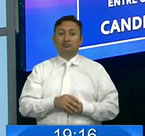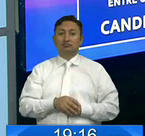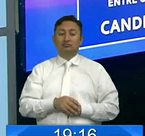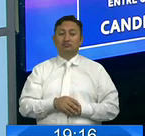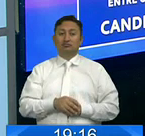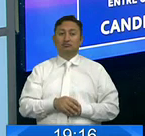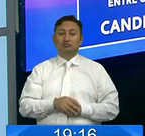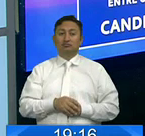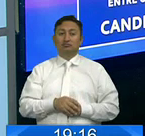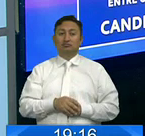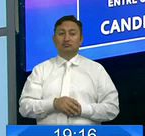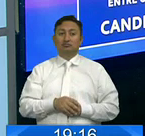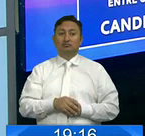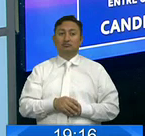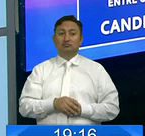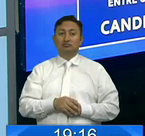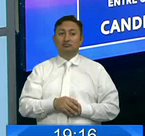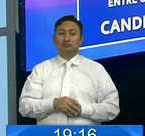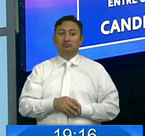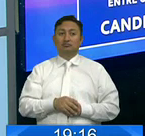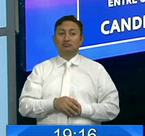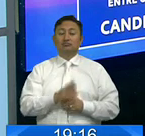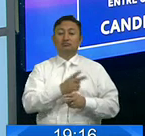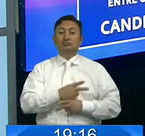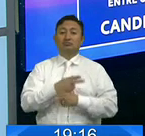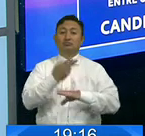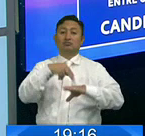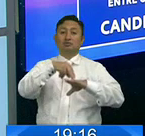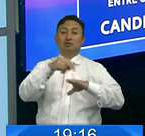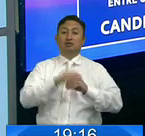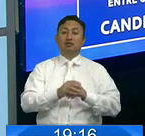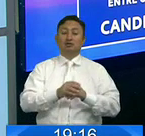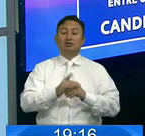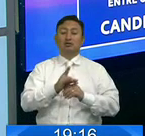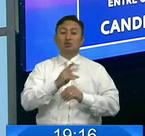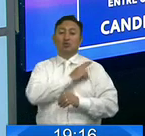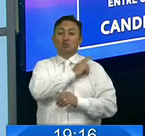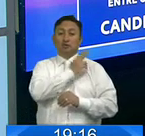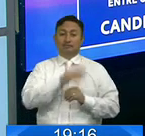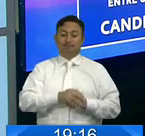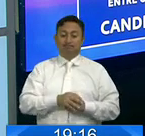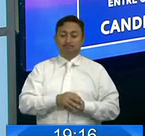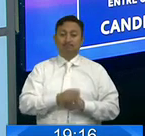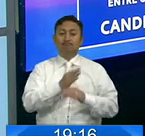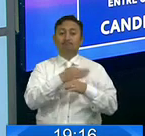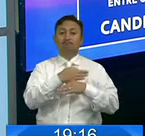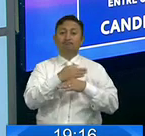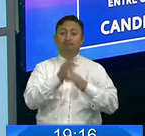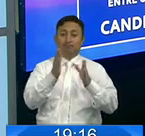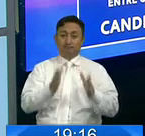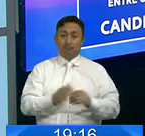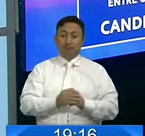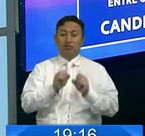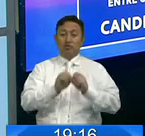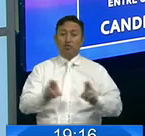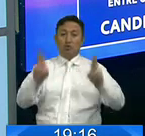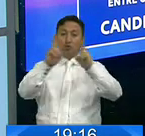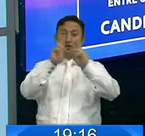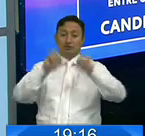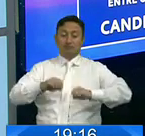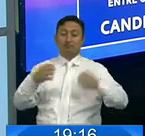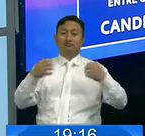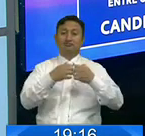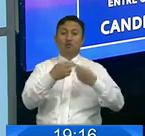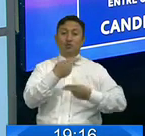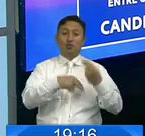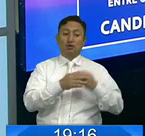Consejo Nacional de Enseñanza Superior Universitaria Privada, CONESUP. Fue funcionario de las Naciones Unidas y formó parte del equipo